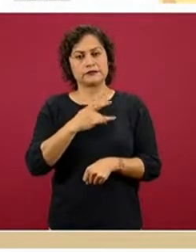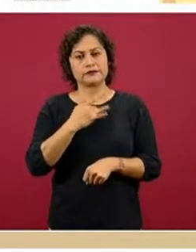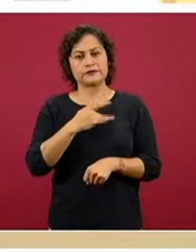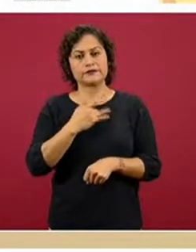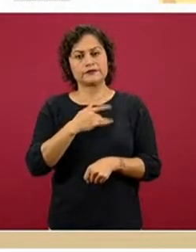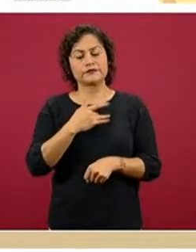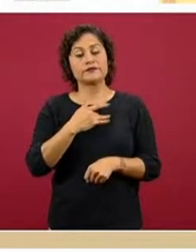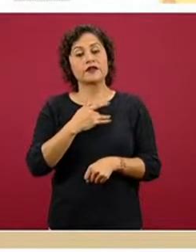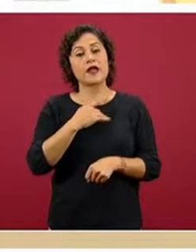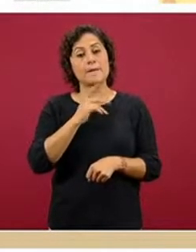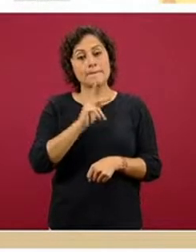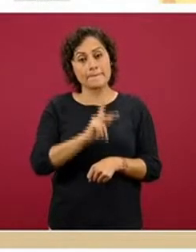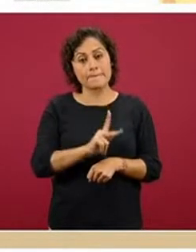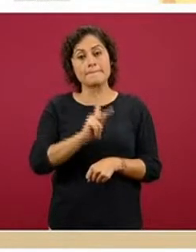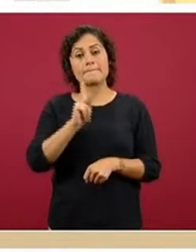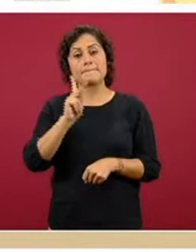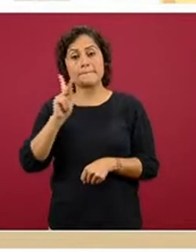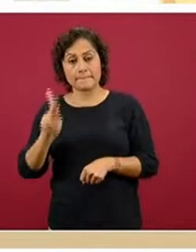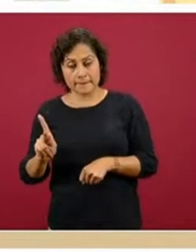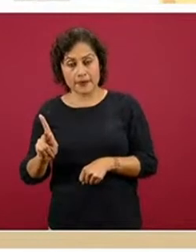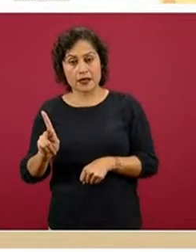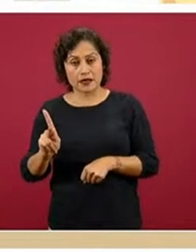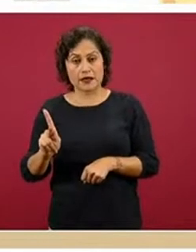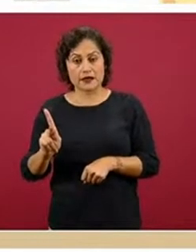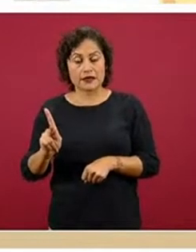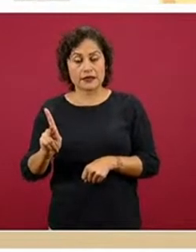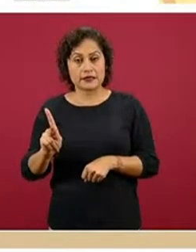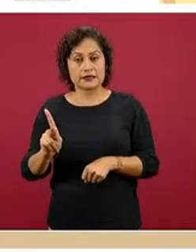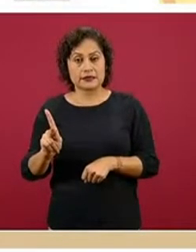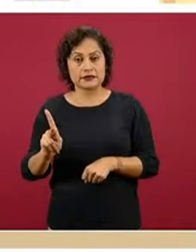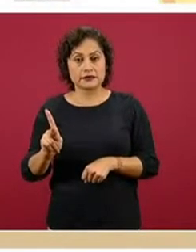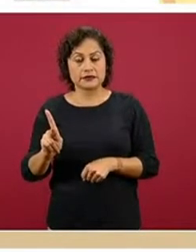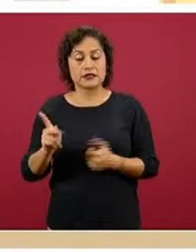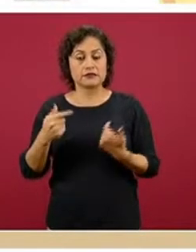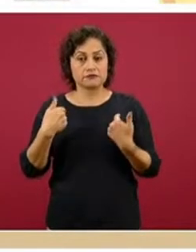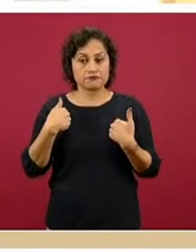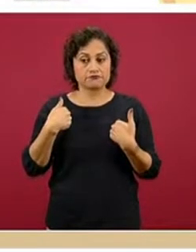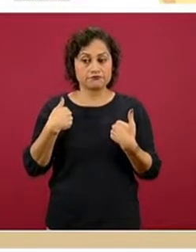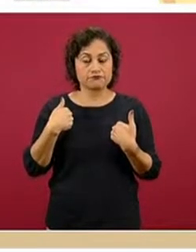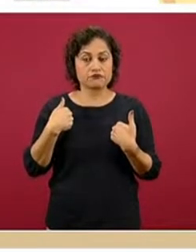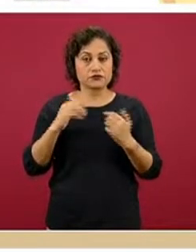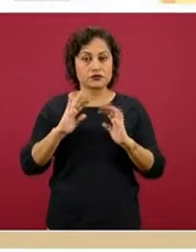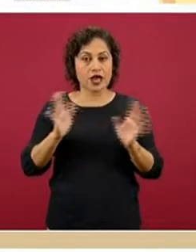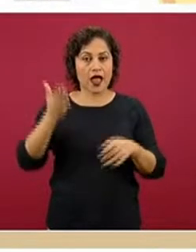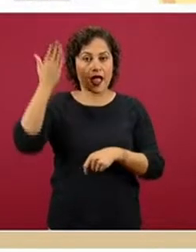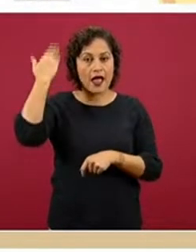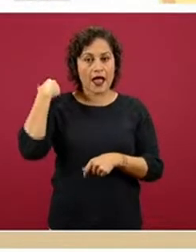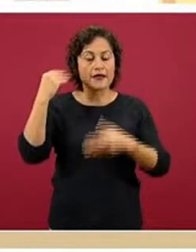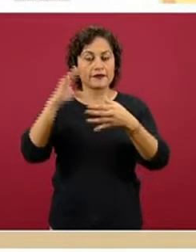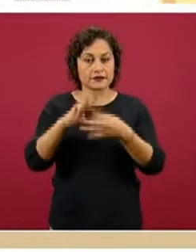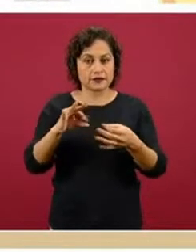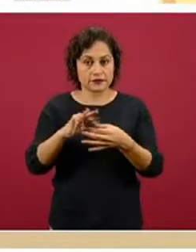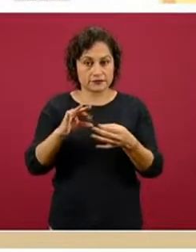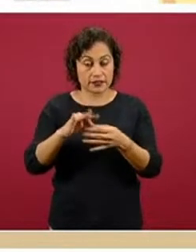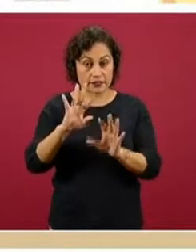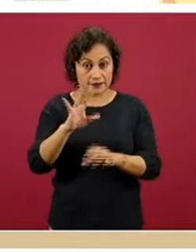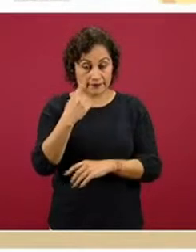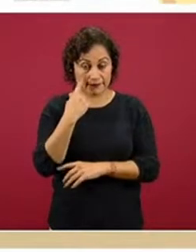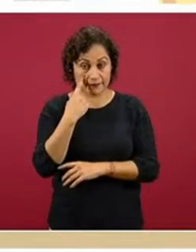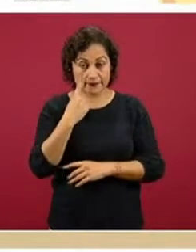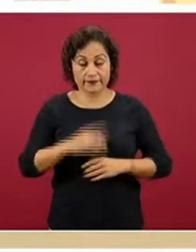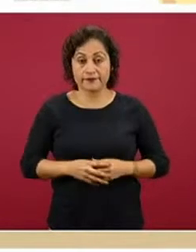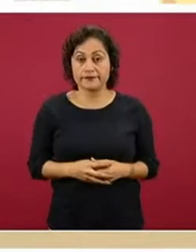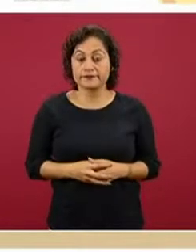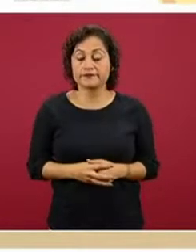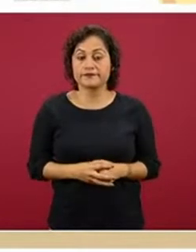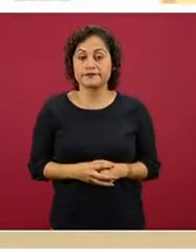características similares en varias de las patologías que he tenido la fortuna de venir a comentar con ustedes. Entonces, lo